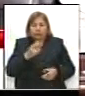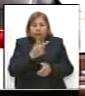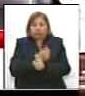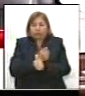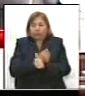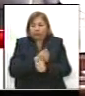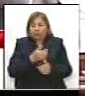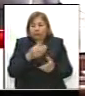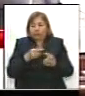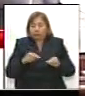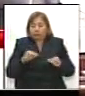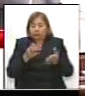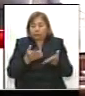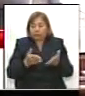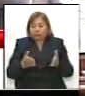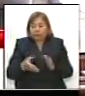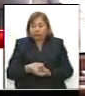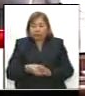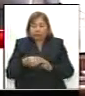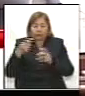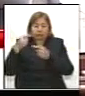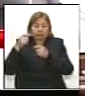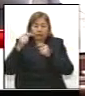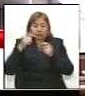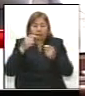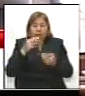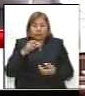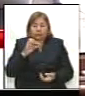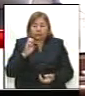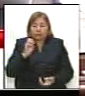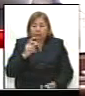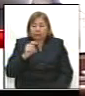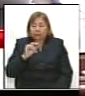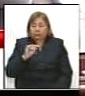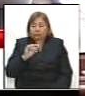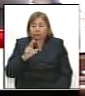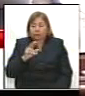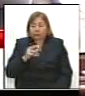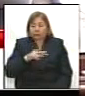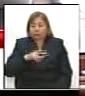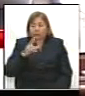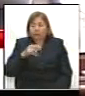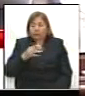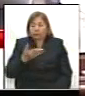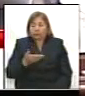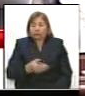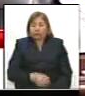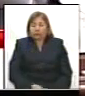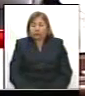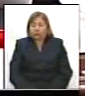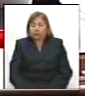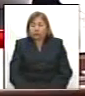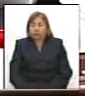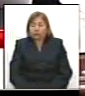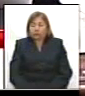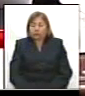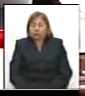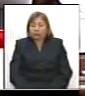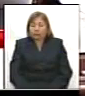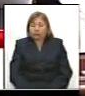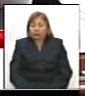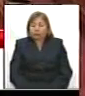Plan Estratégico Regional de Turismo, PERTUR, del Gobierno Regional de Ayacucho.